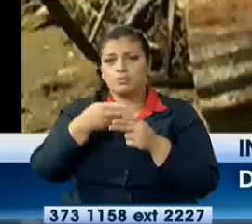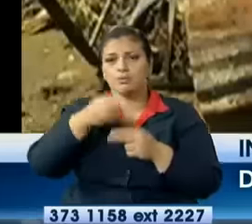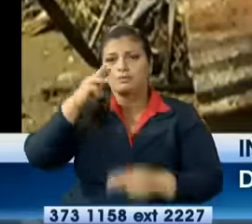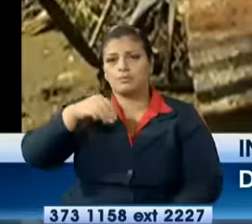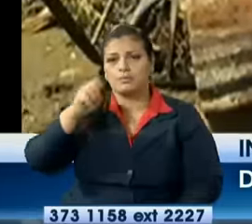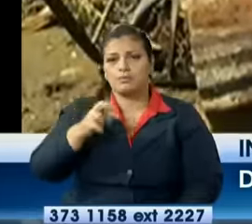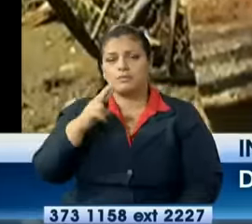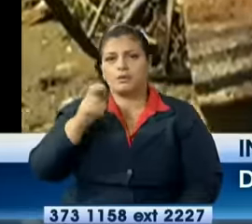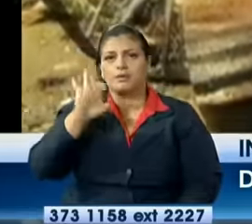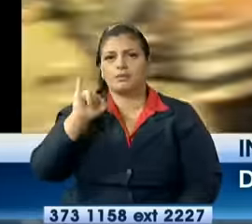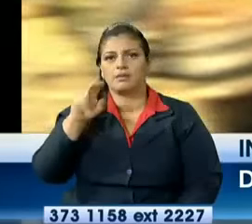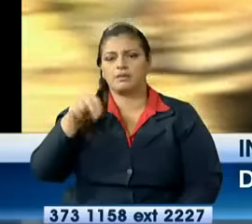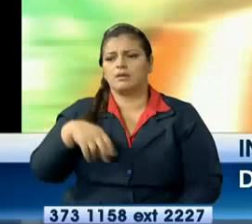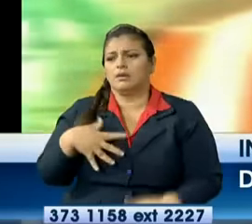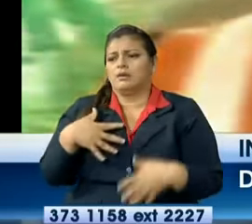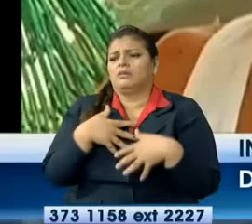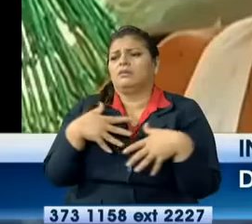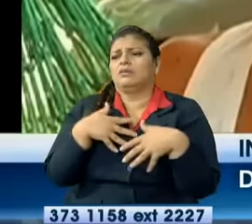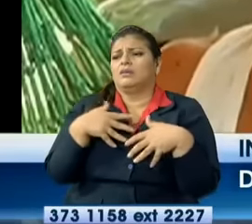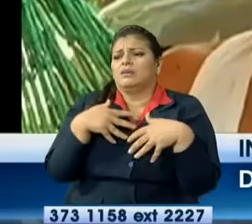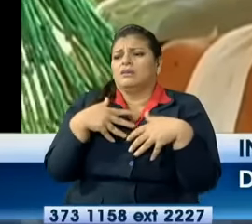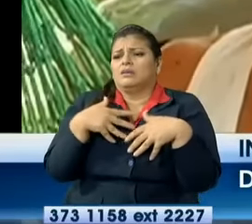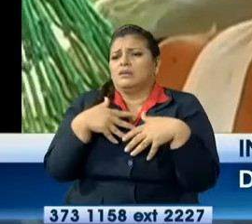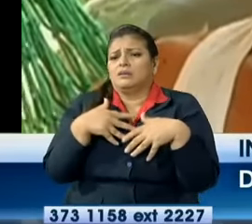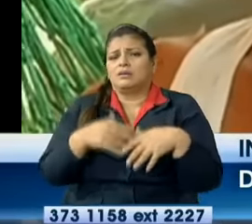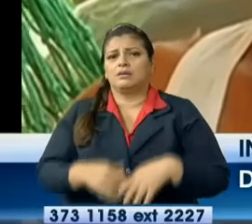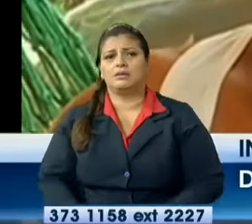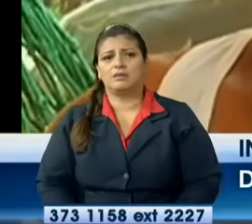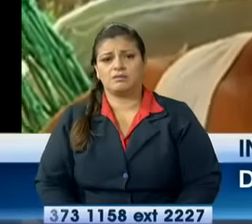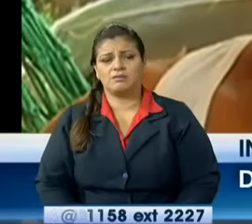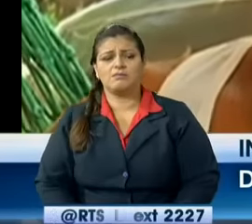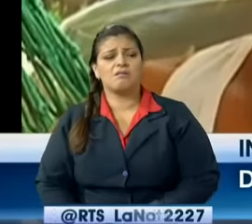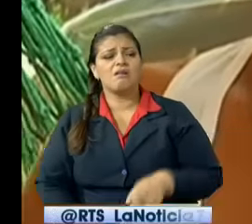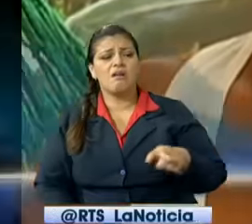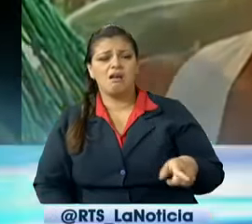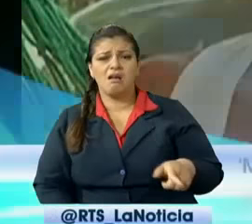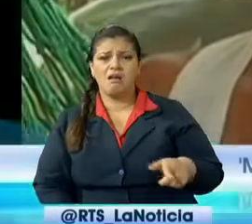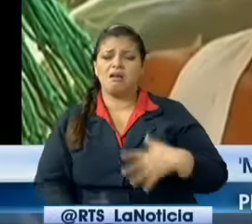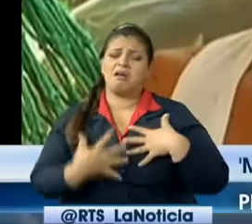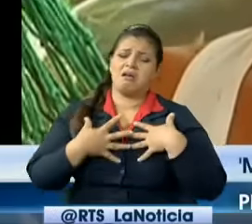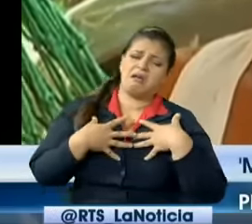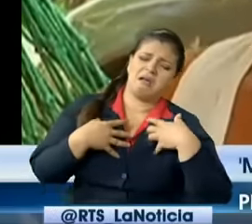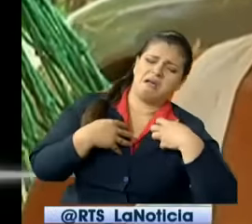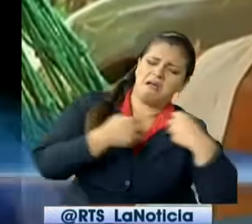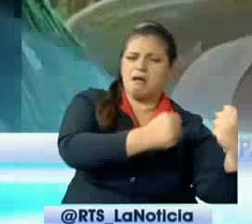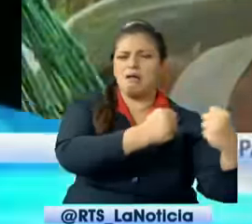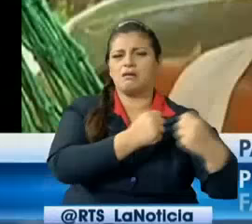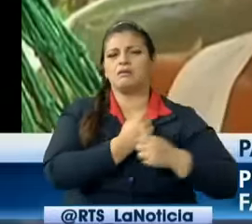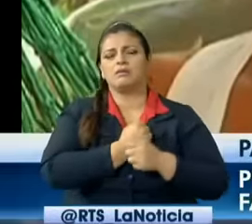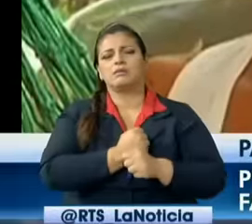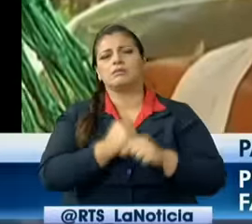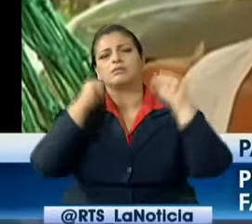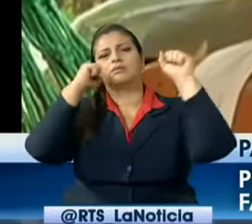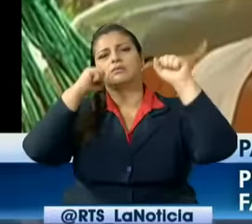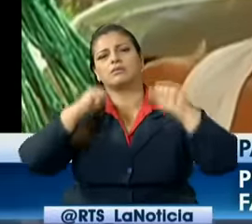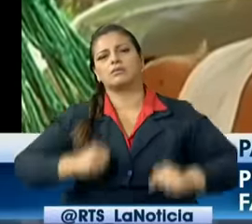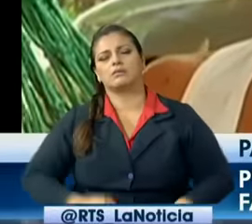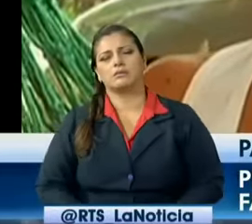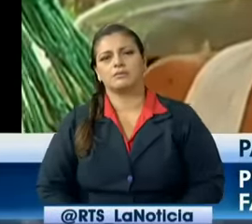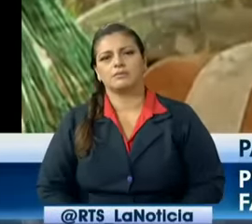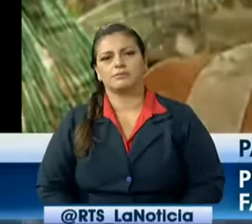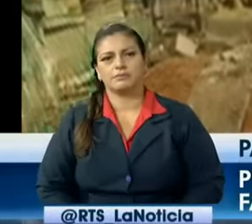la humilde vivienda. De ahí sí, ahí vino plebe y ahí me jaló pues de guirita rápido y me jaló para afuera y no.